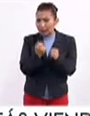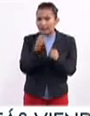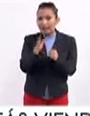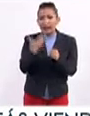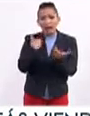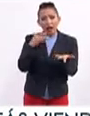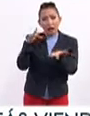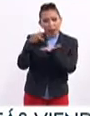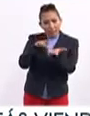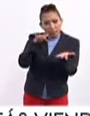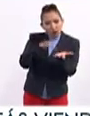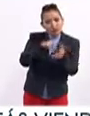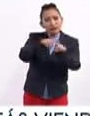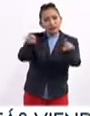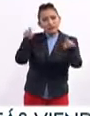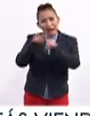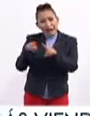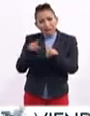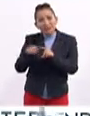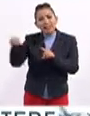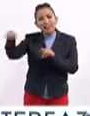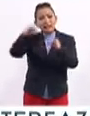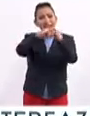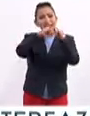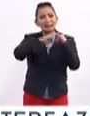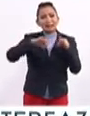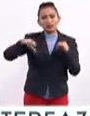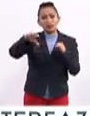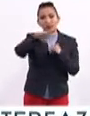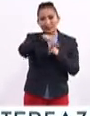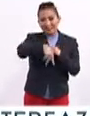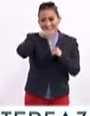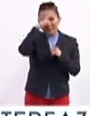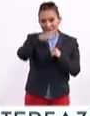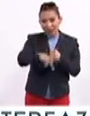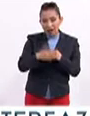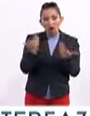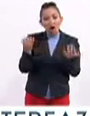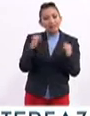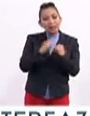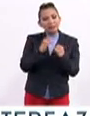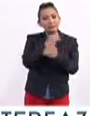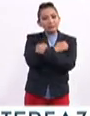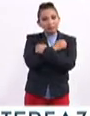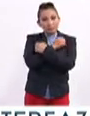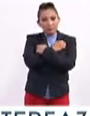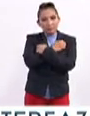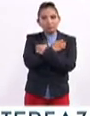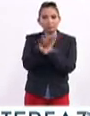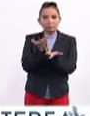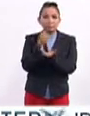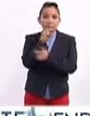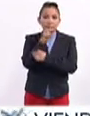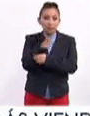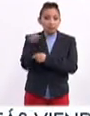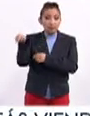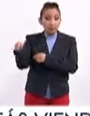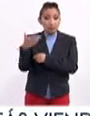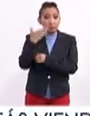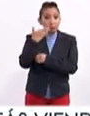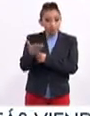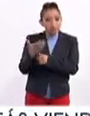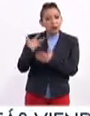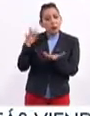de tener apoyos distintos de las instituciones de nuestro país, de las instituciones educativas y pues que además han logrado